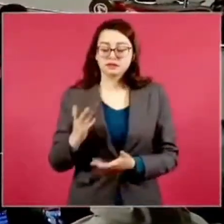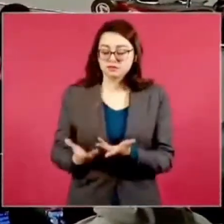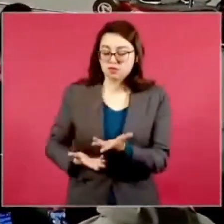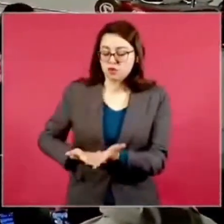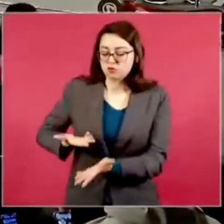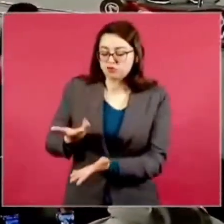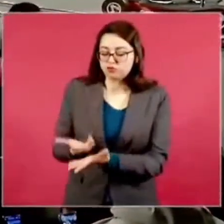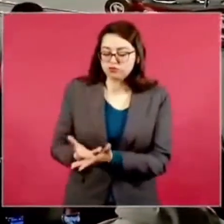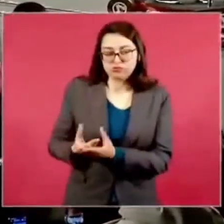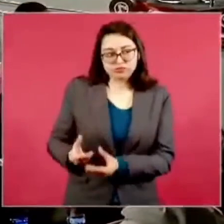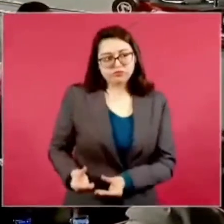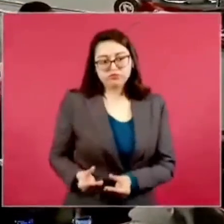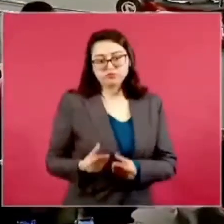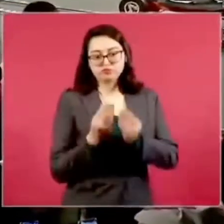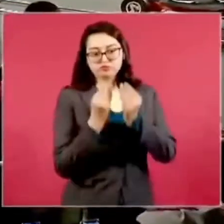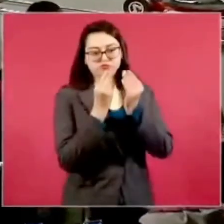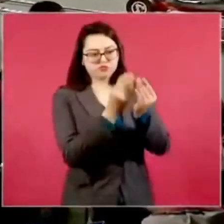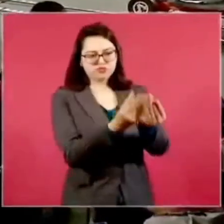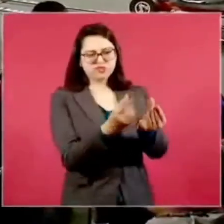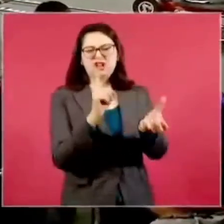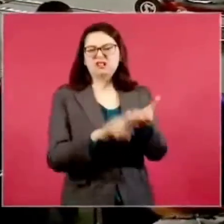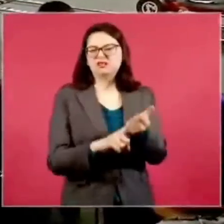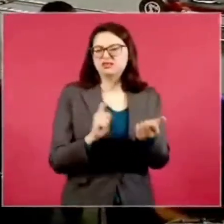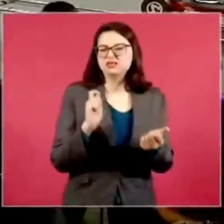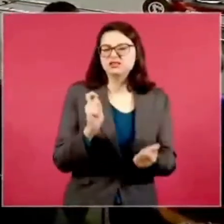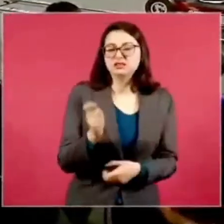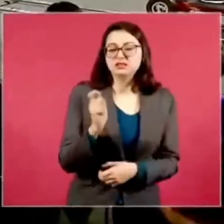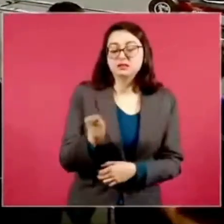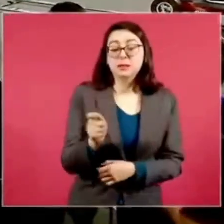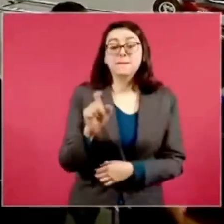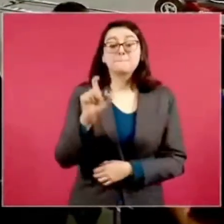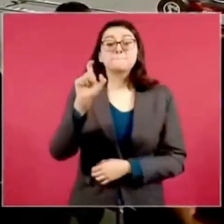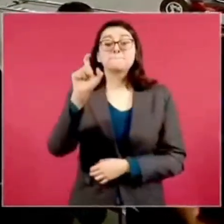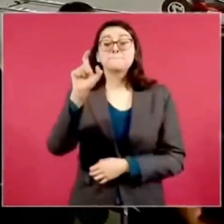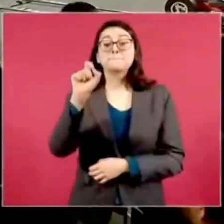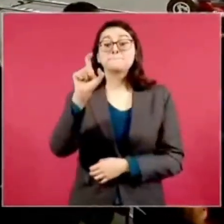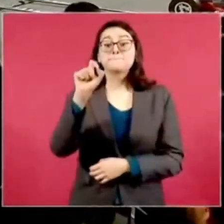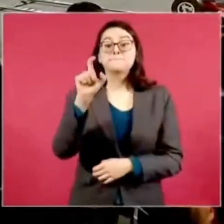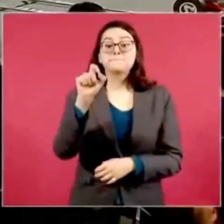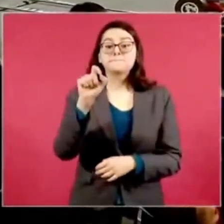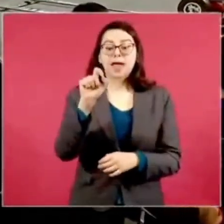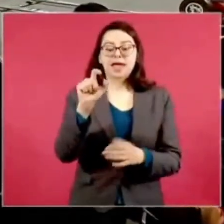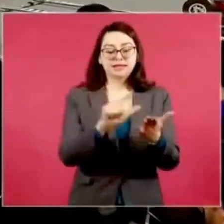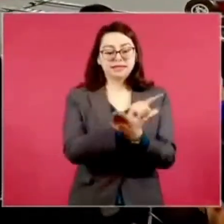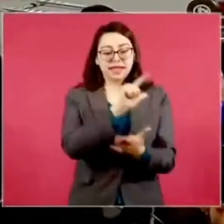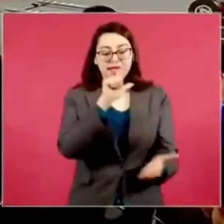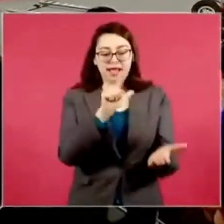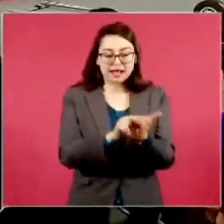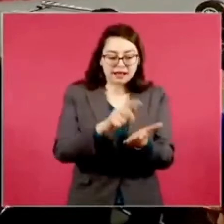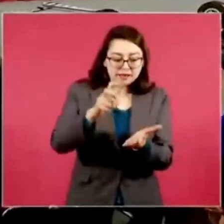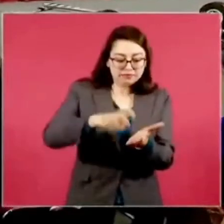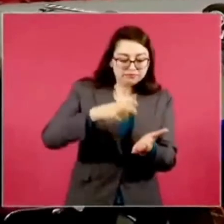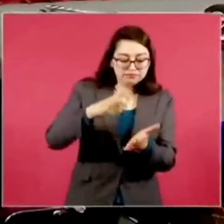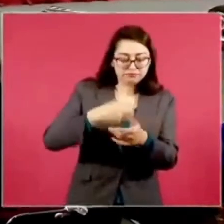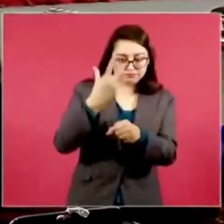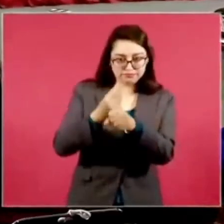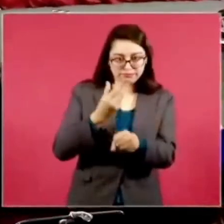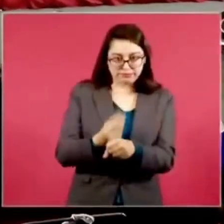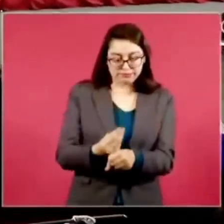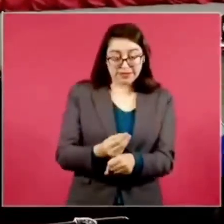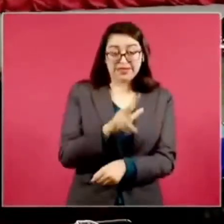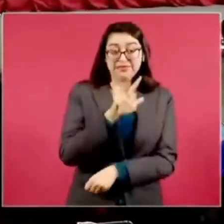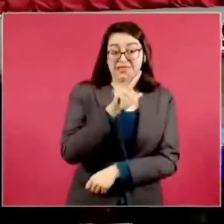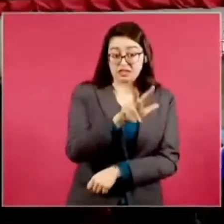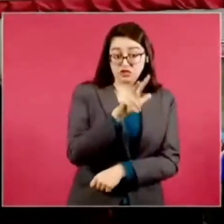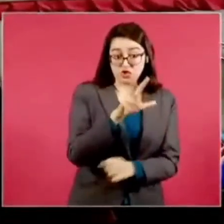que consiste en 20 reformas, 18 constitucionales y 2 legales, que a partir ya del día